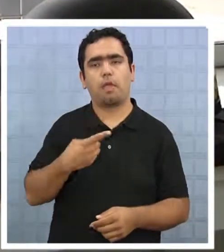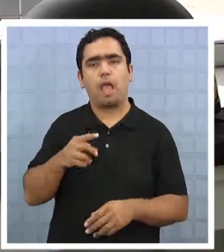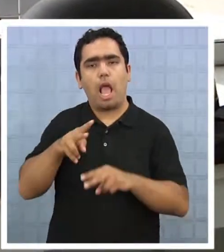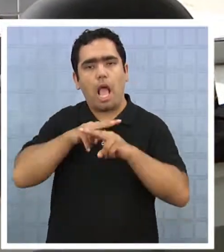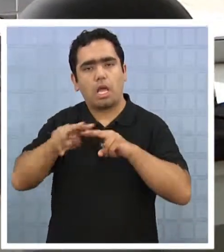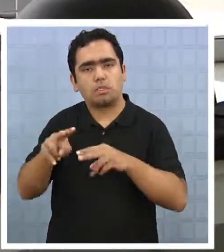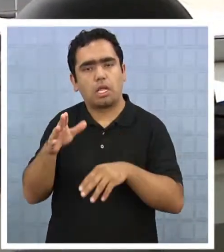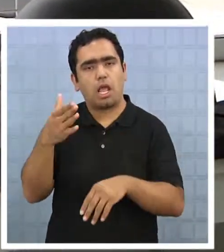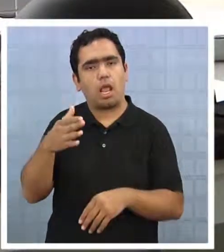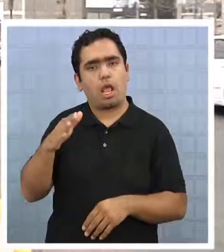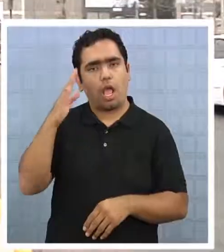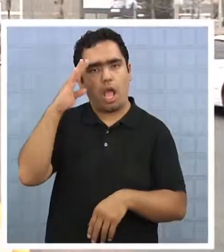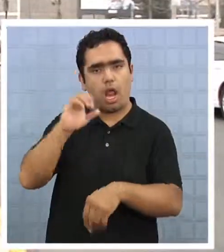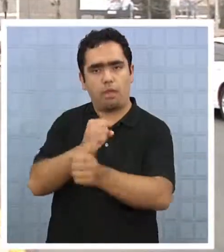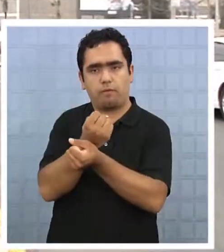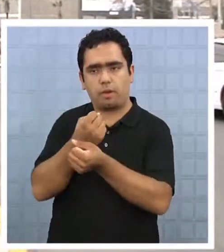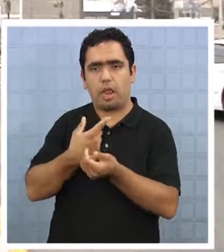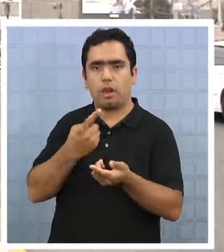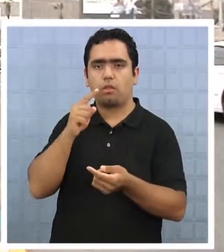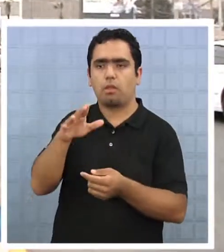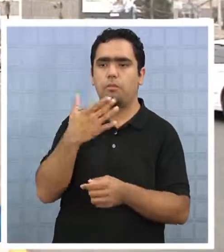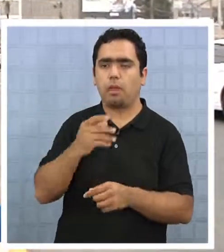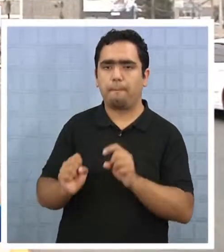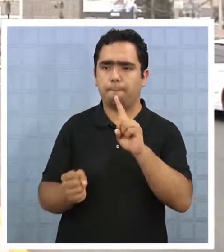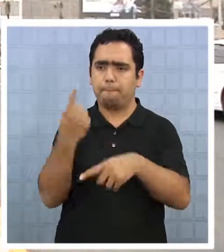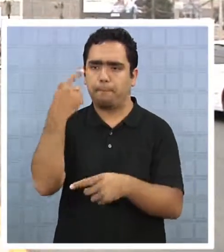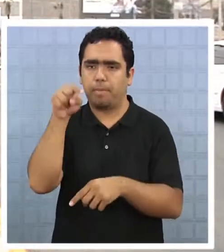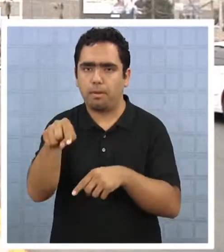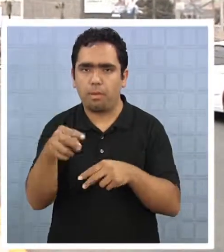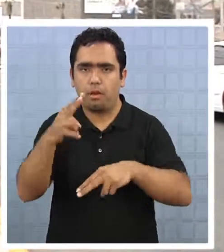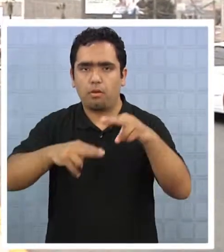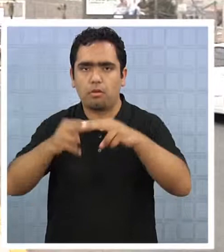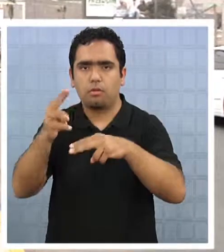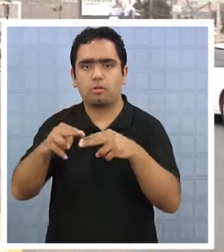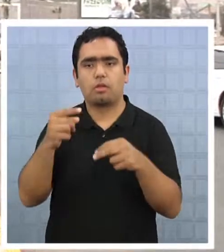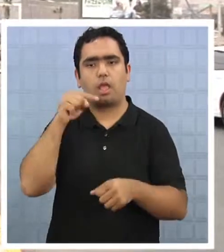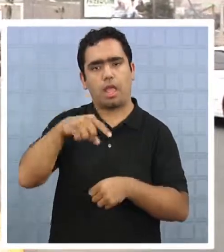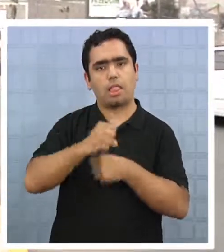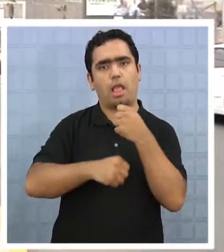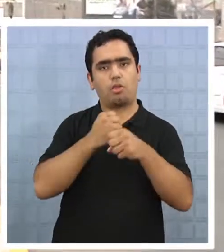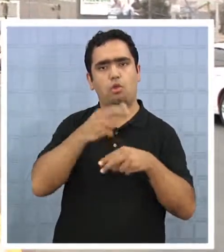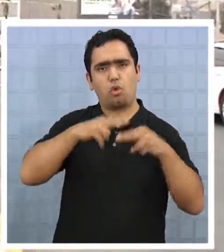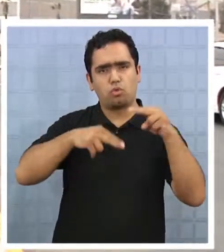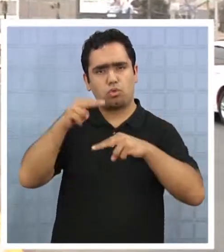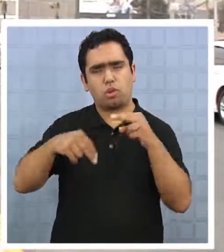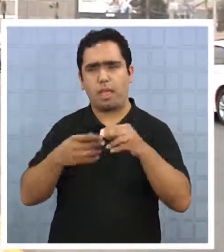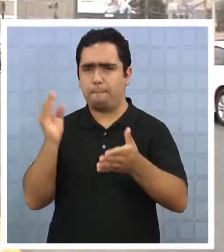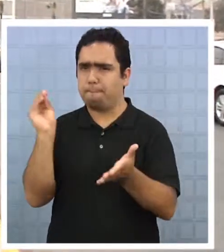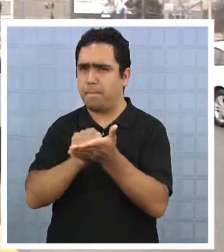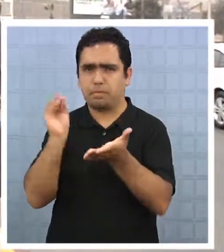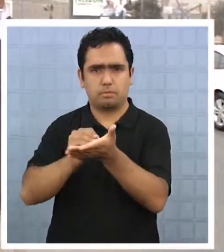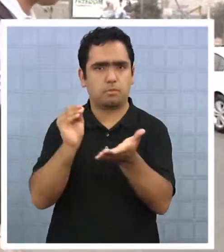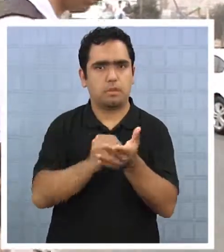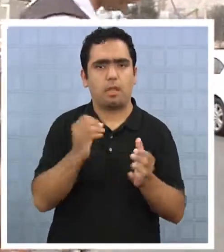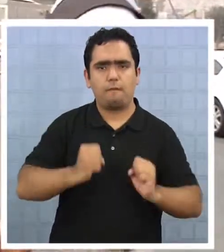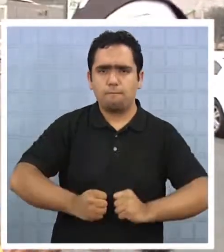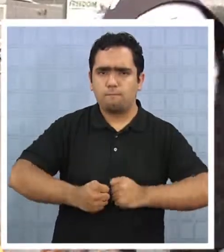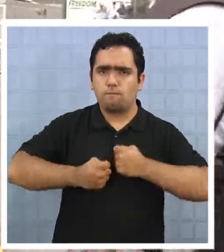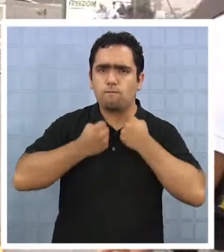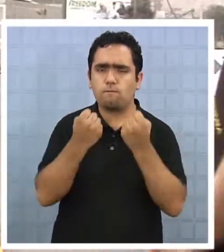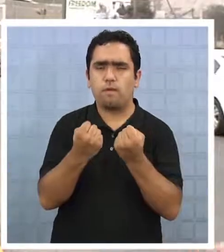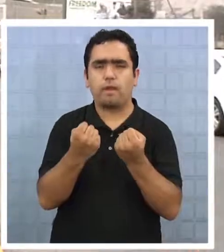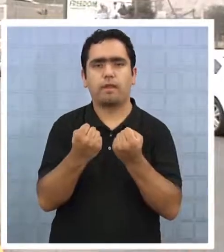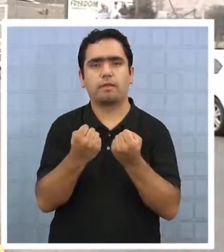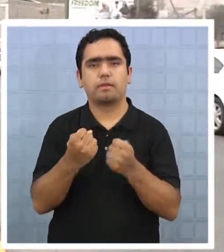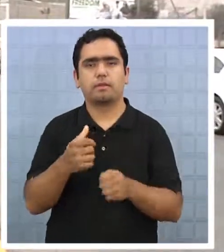de la municipalidad y de acción preventiva de parte de carabineros en otros puntos de la ciudad. Este es el primero de varios que se vienen, al menos en este año, con el apoyo de la